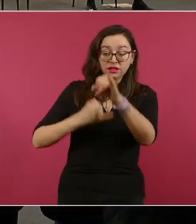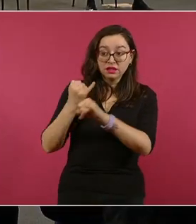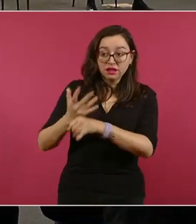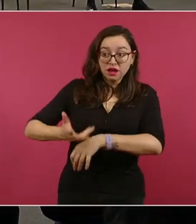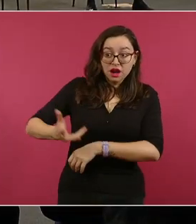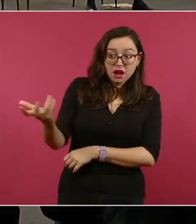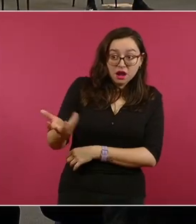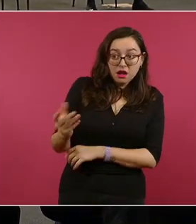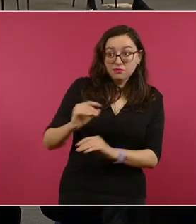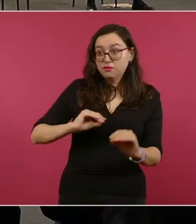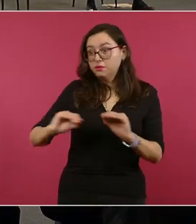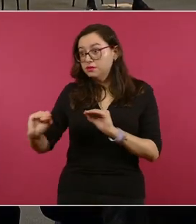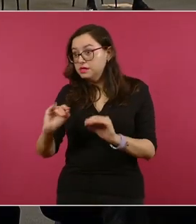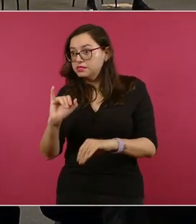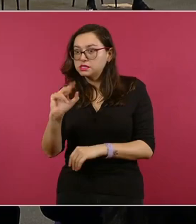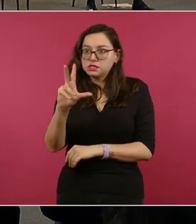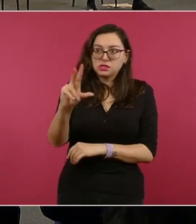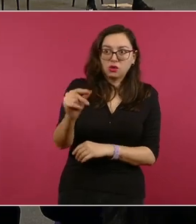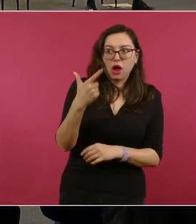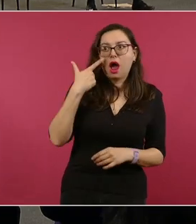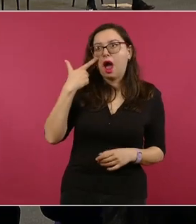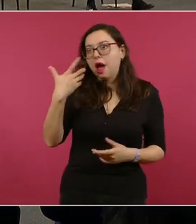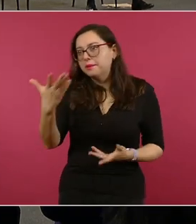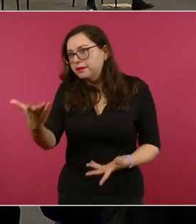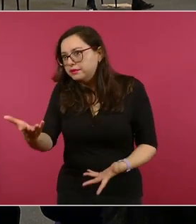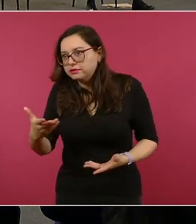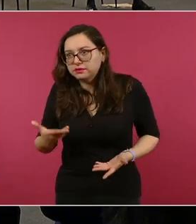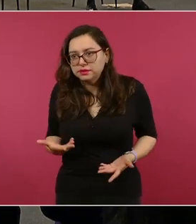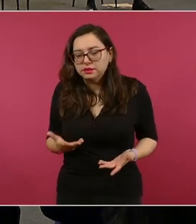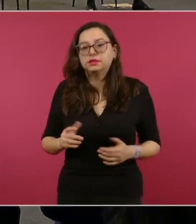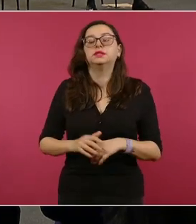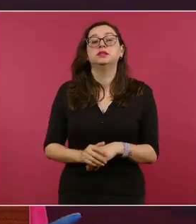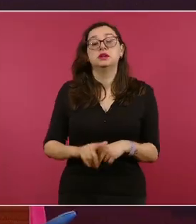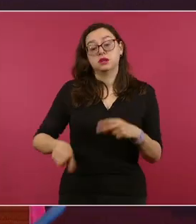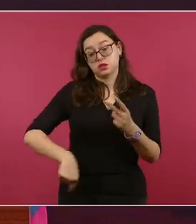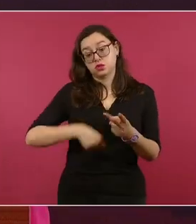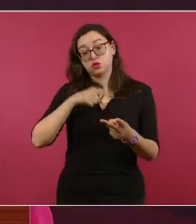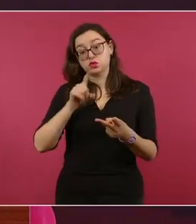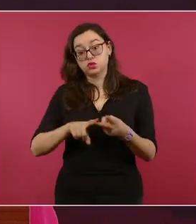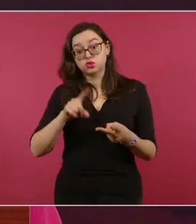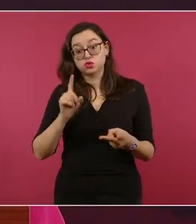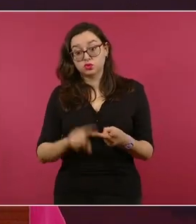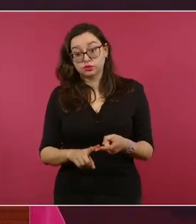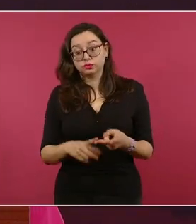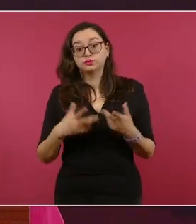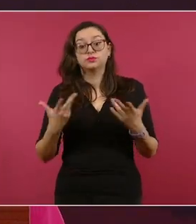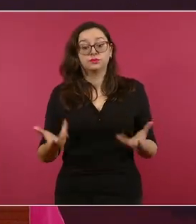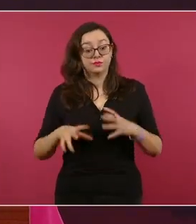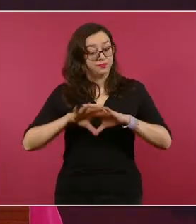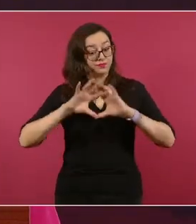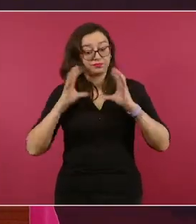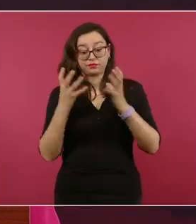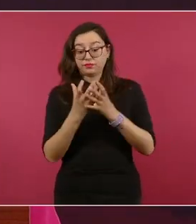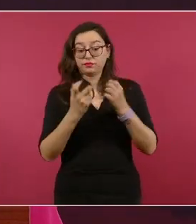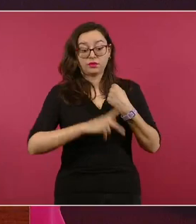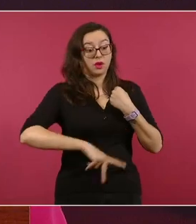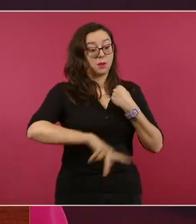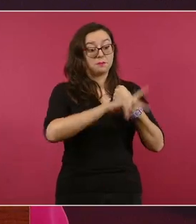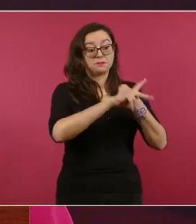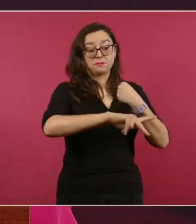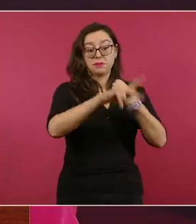sumado muchos países, no solamente de América Latina y el Caribe, prácticamente todos, Estados Unidos, Canadá,